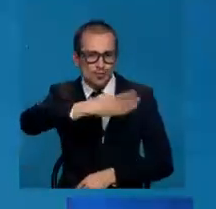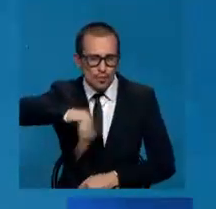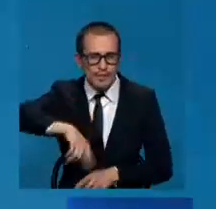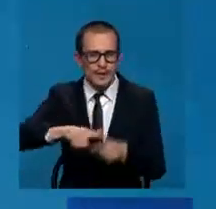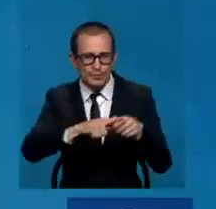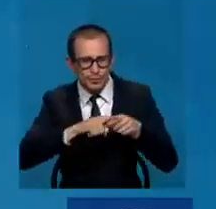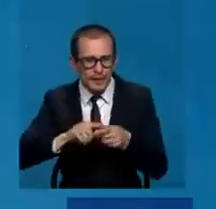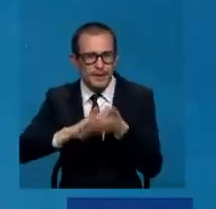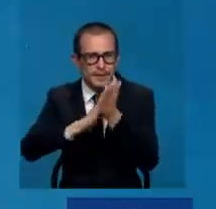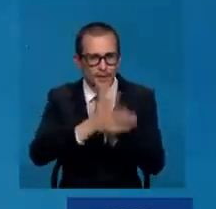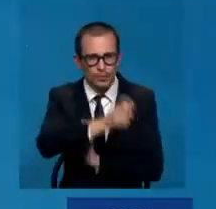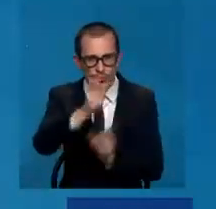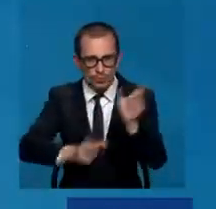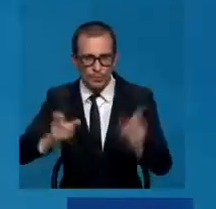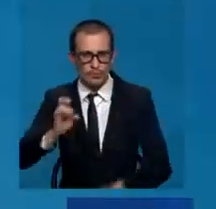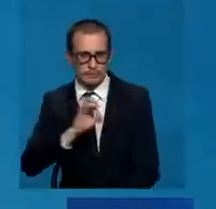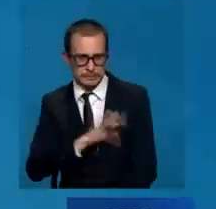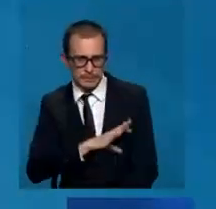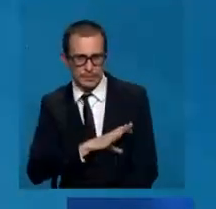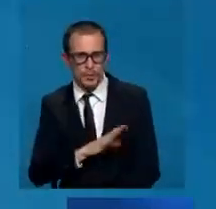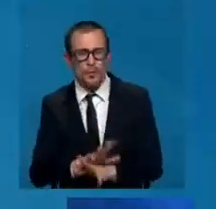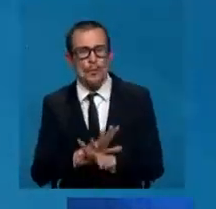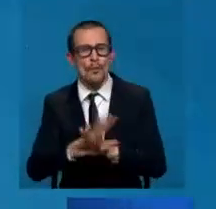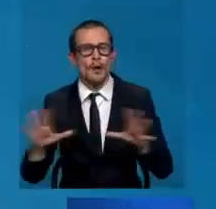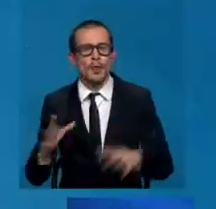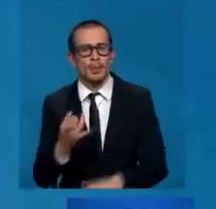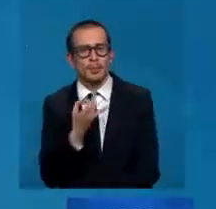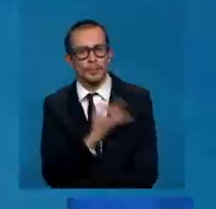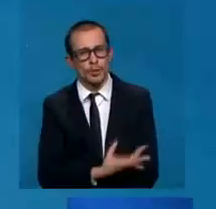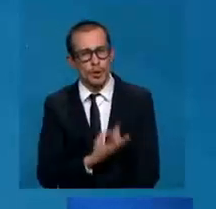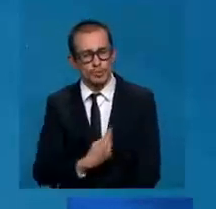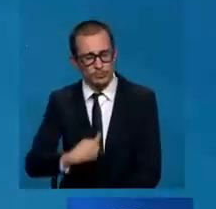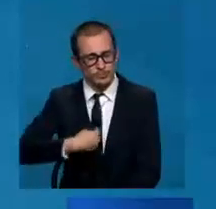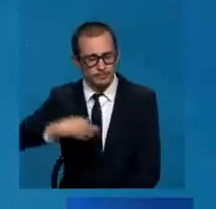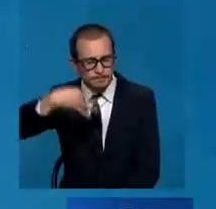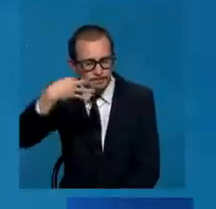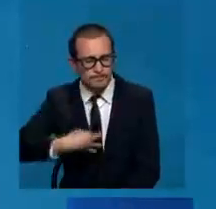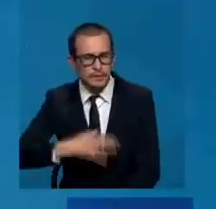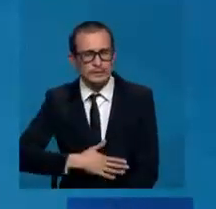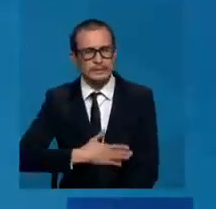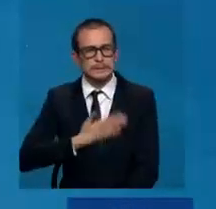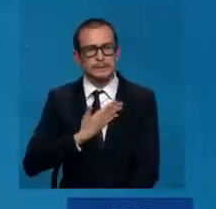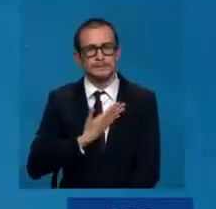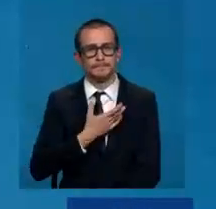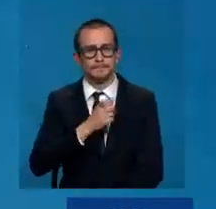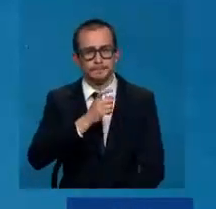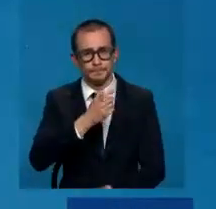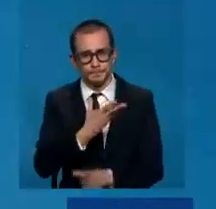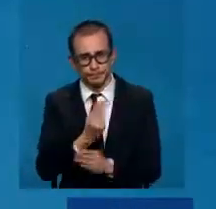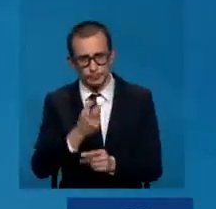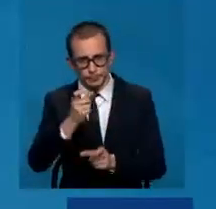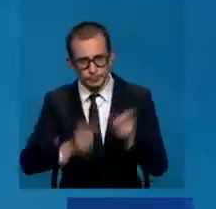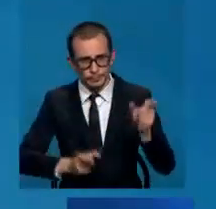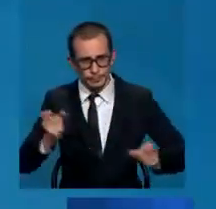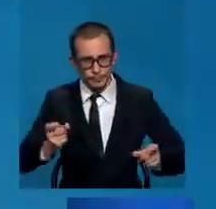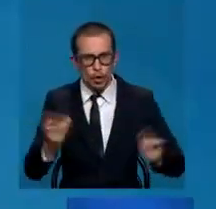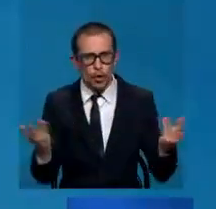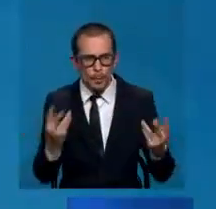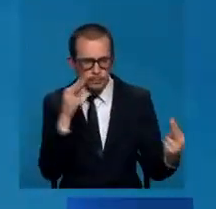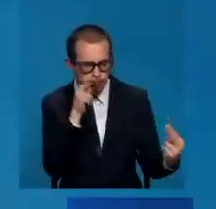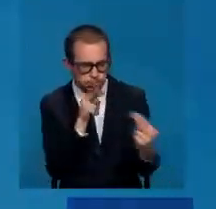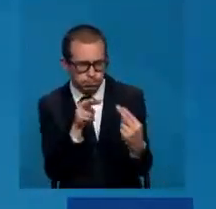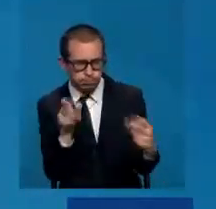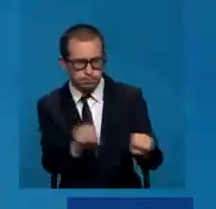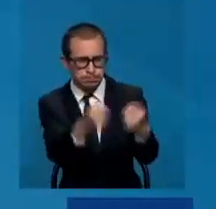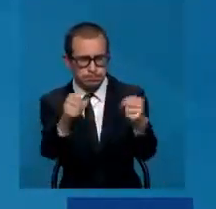y a todos los chilenos, y por el gran dolor que yo estoy seguro sienten muchos chilenos cuando ven cómo se destruyen cosas